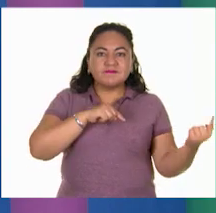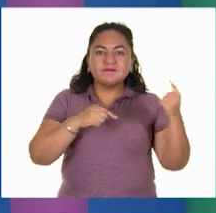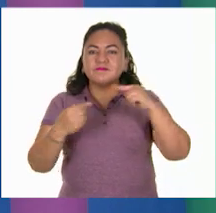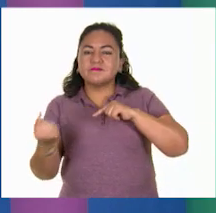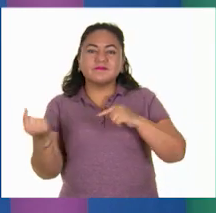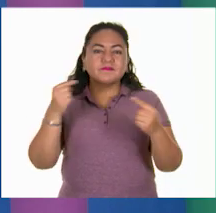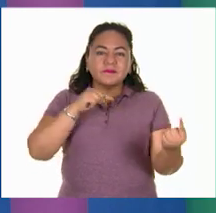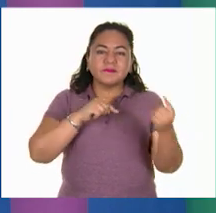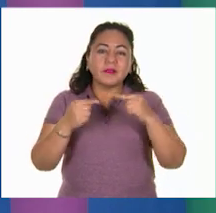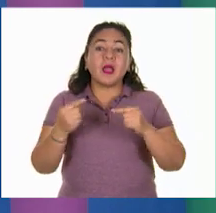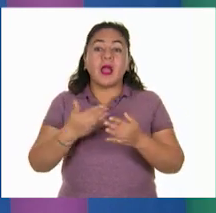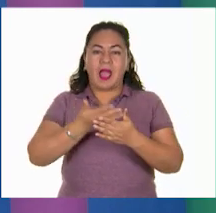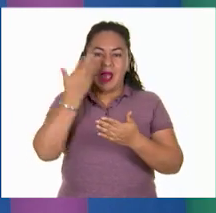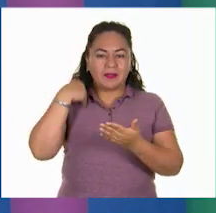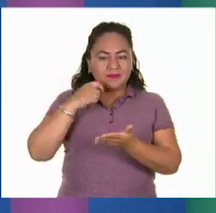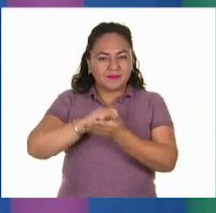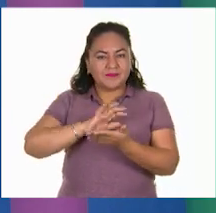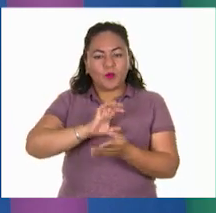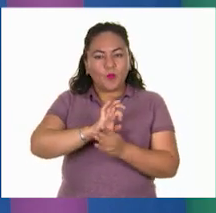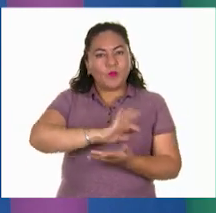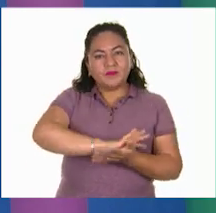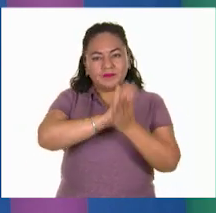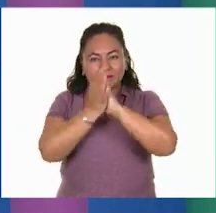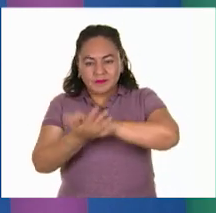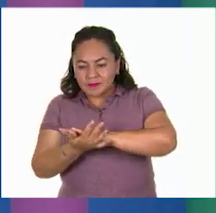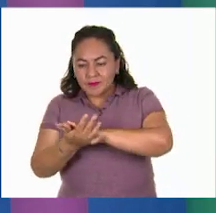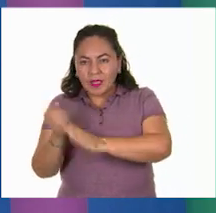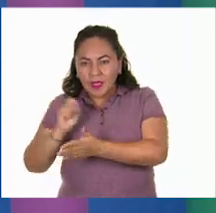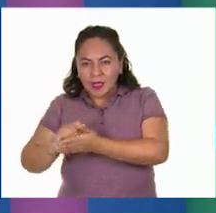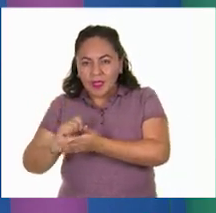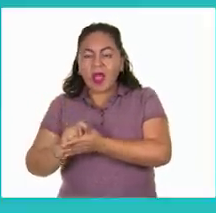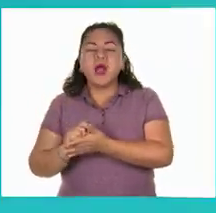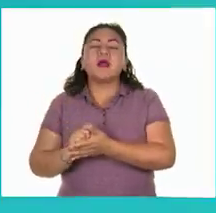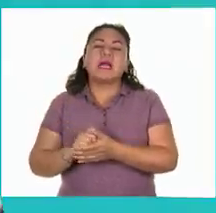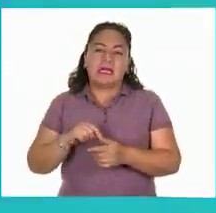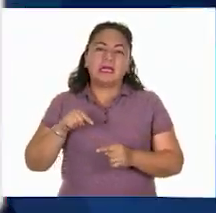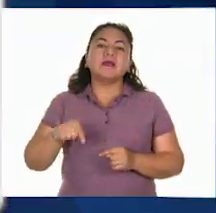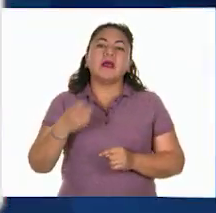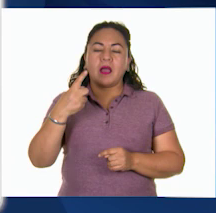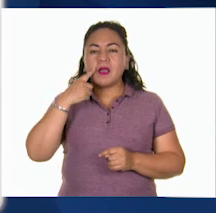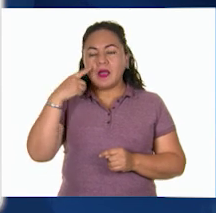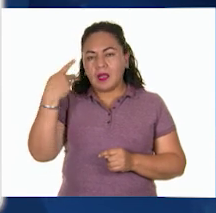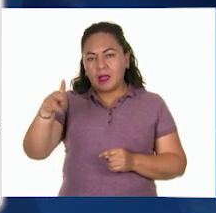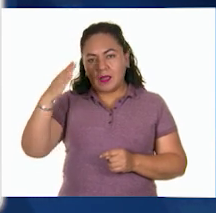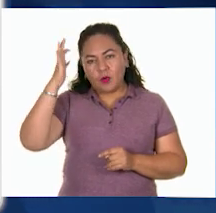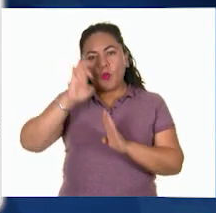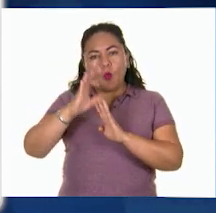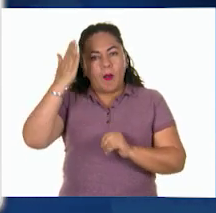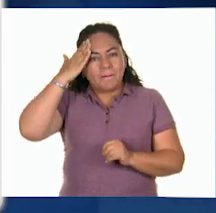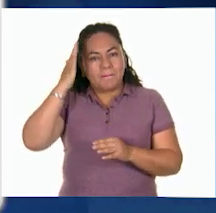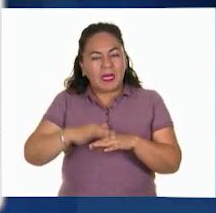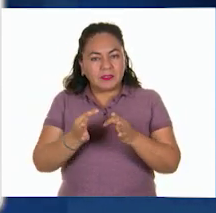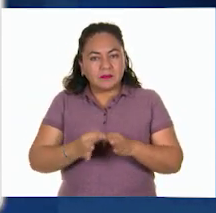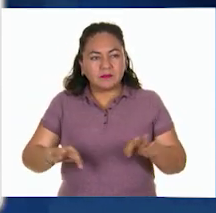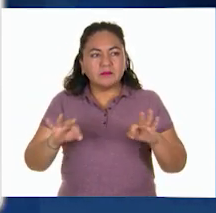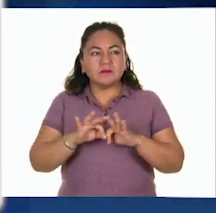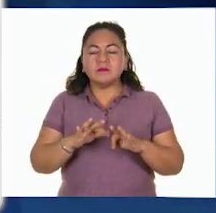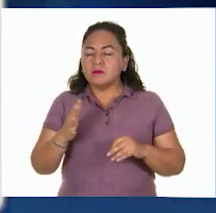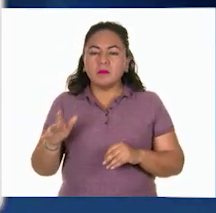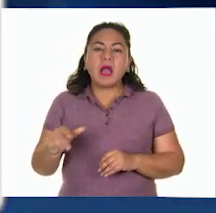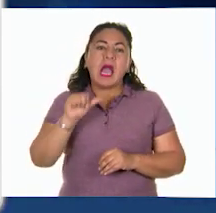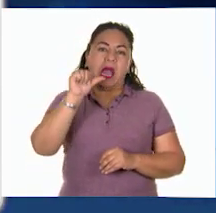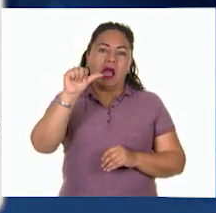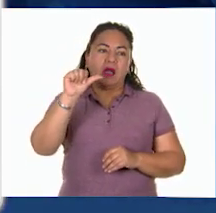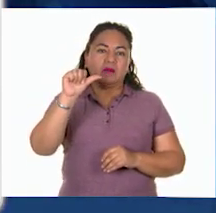adaptación, y es uno de los componentes principales de este tipo de texto. Así que digo A. ¿Y en casa están de